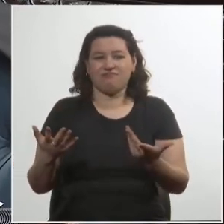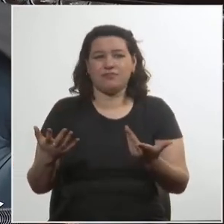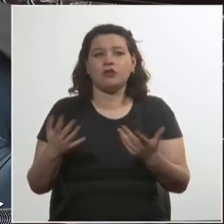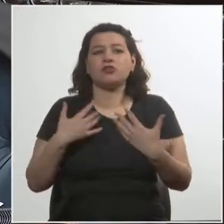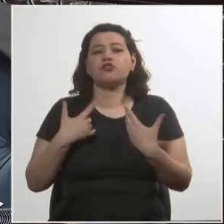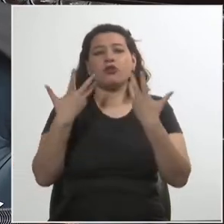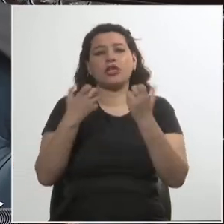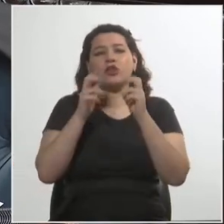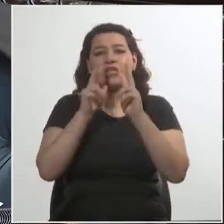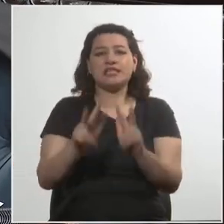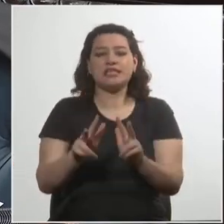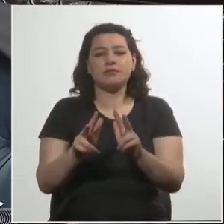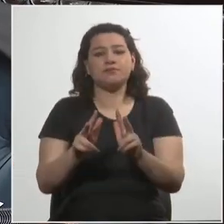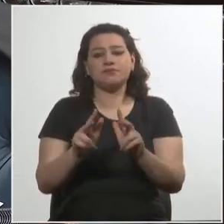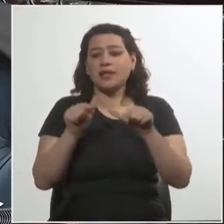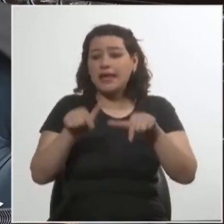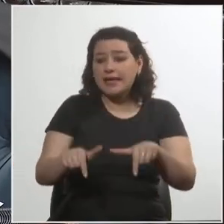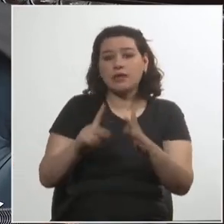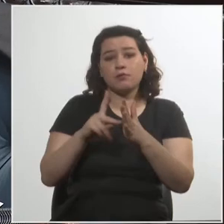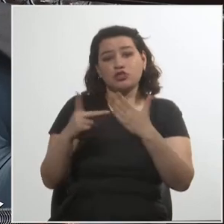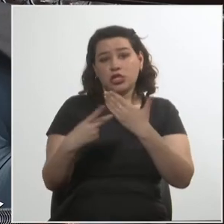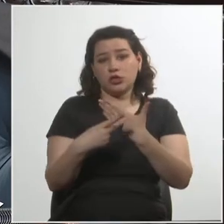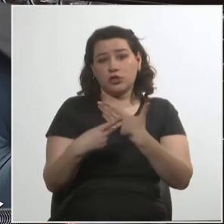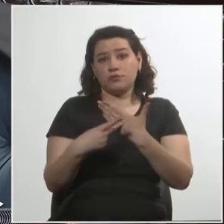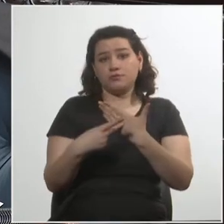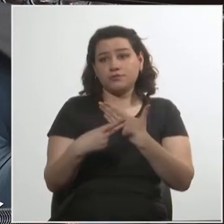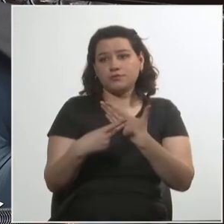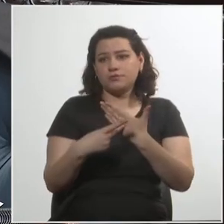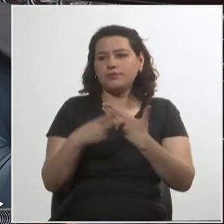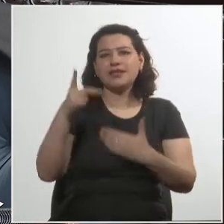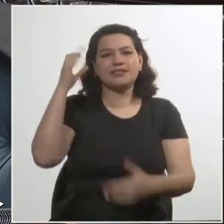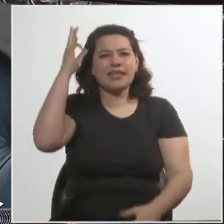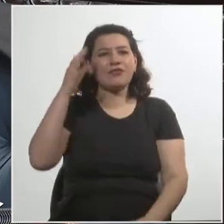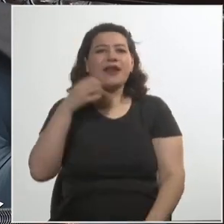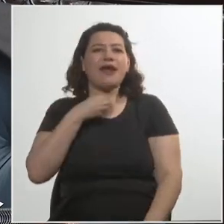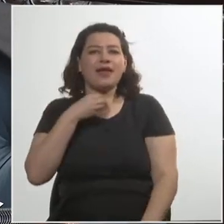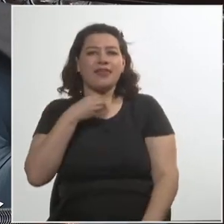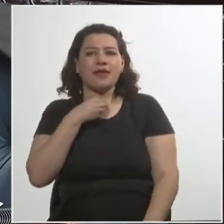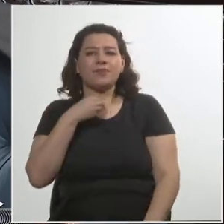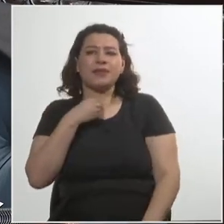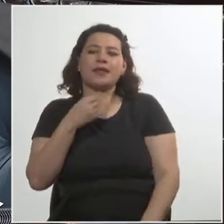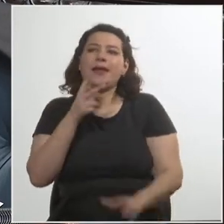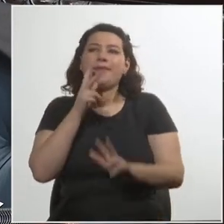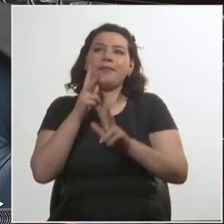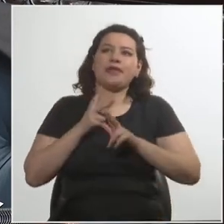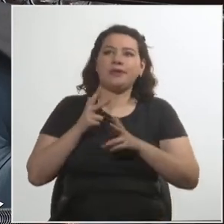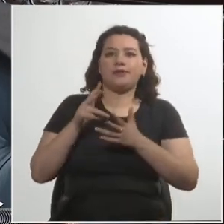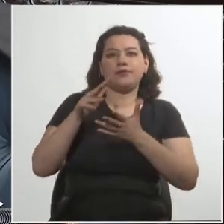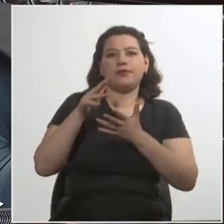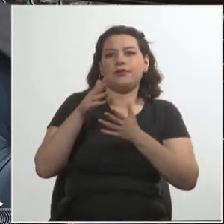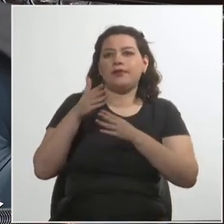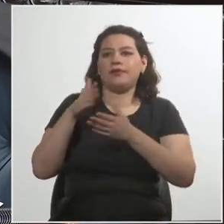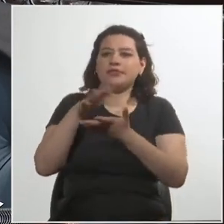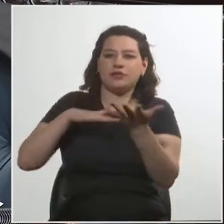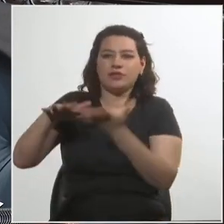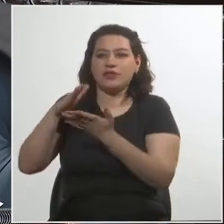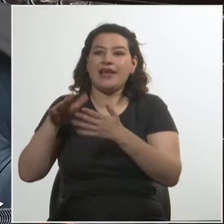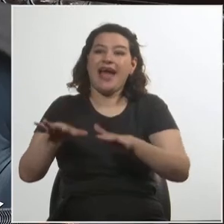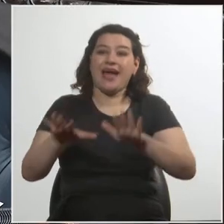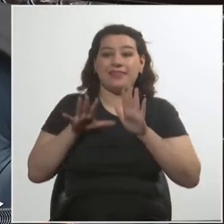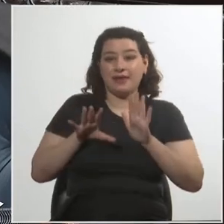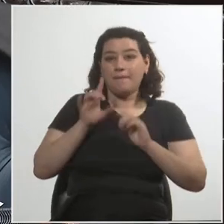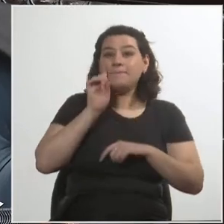Yo quiero decir que este proyecto el senador de Andrade mencionaba situaciones anteriores a 1962